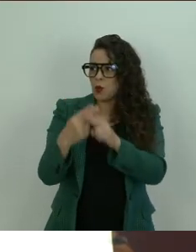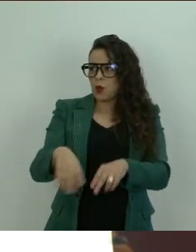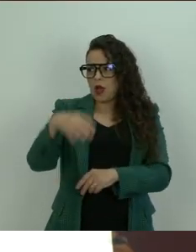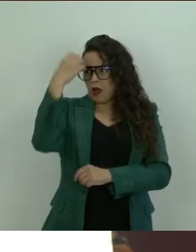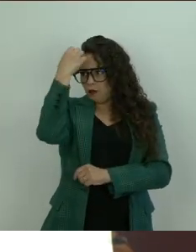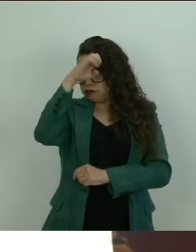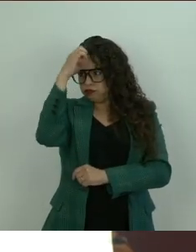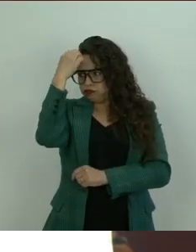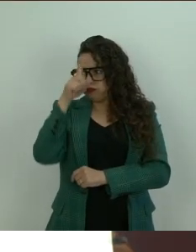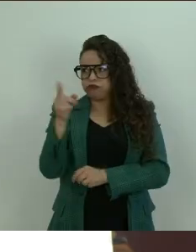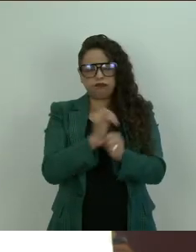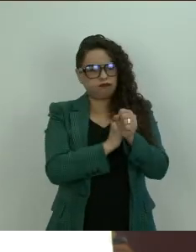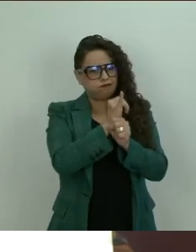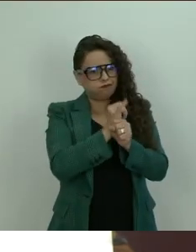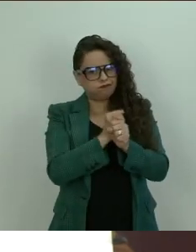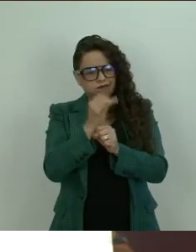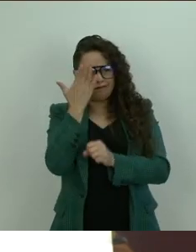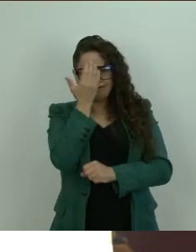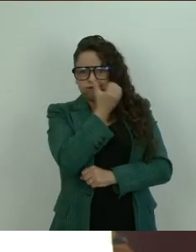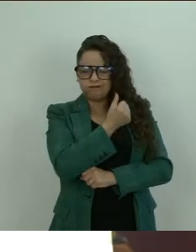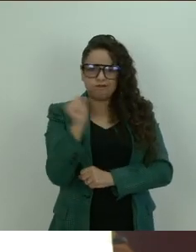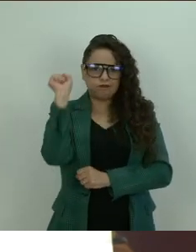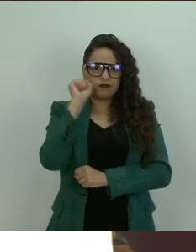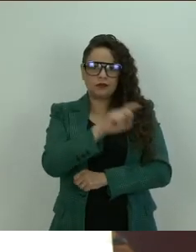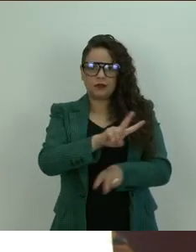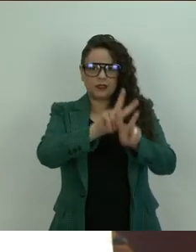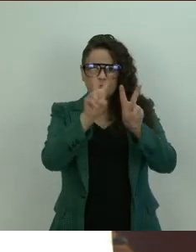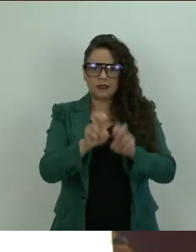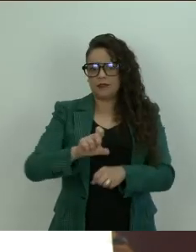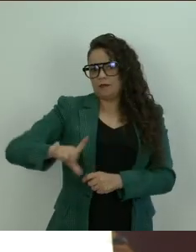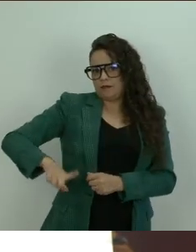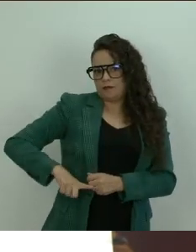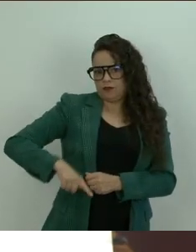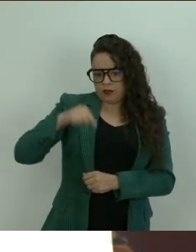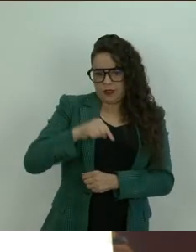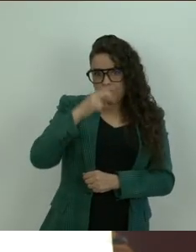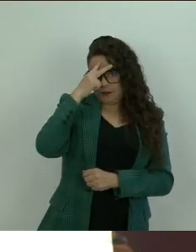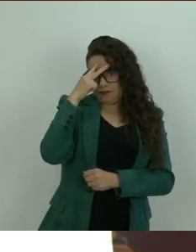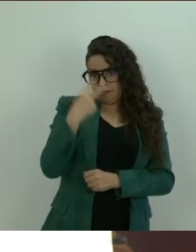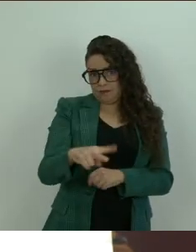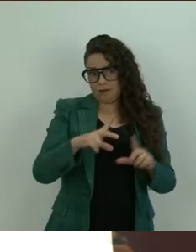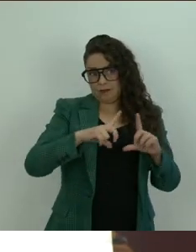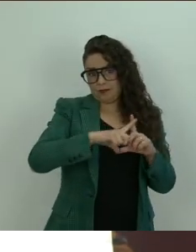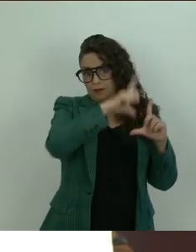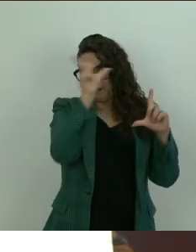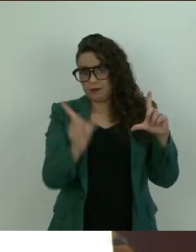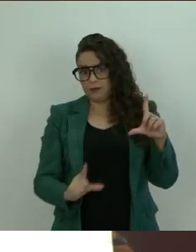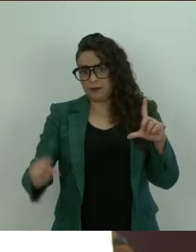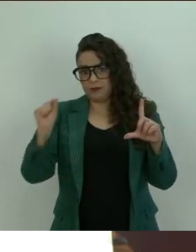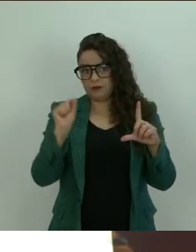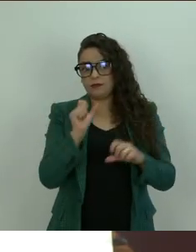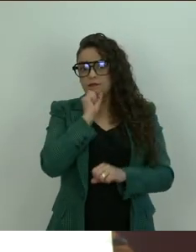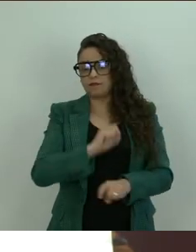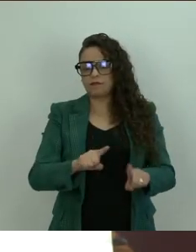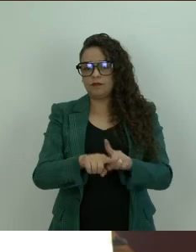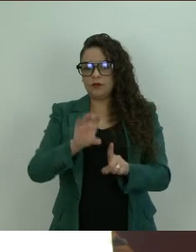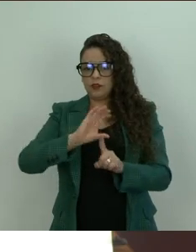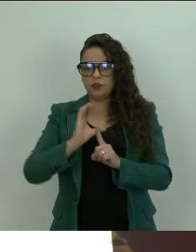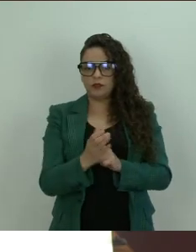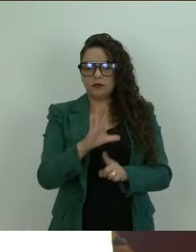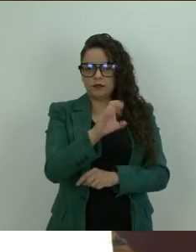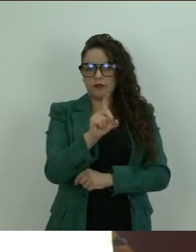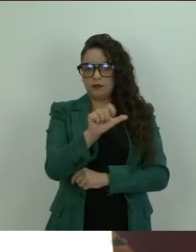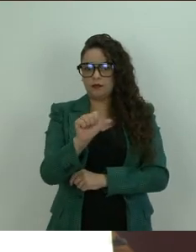docente, investigadora y ocupar diversos cargos en el servicio público en nuestro país, también fue una de las expertas independientes del comité de la